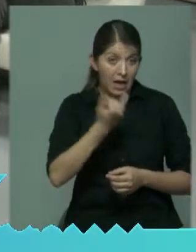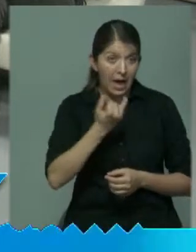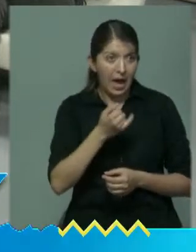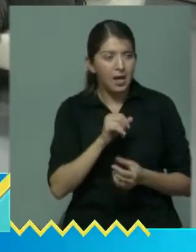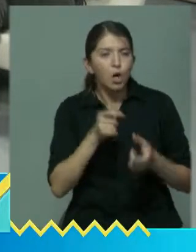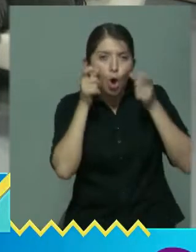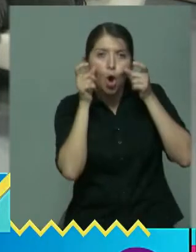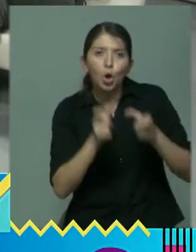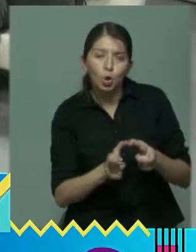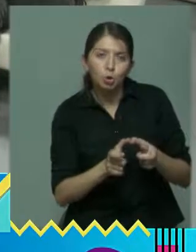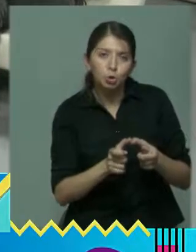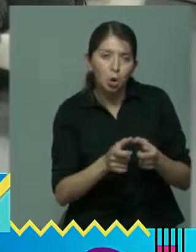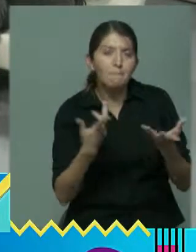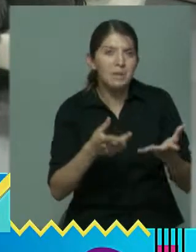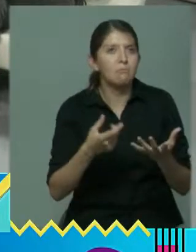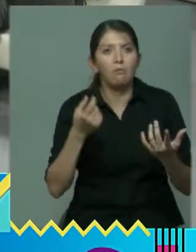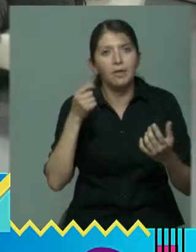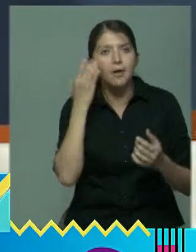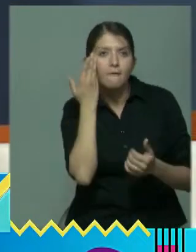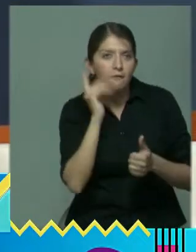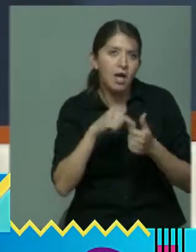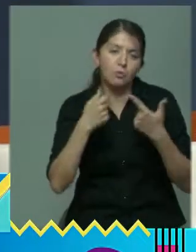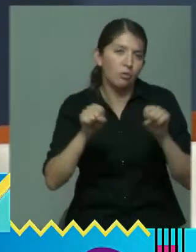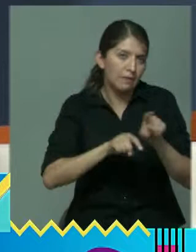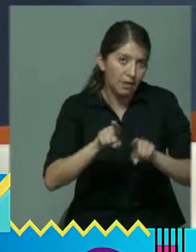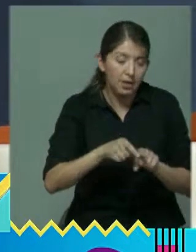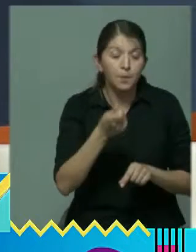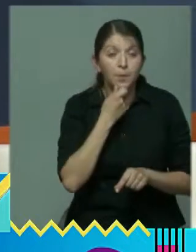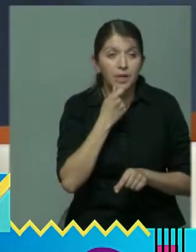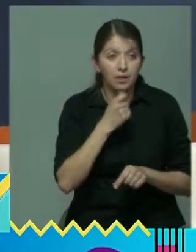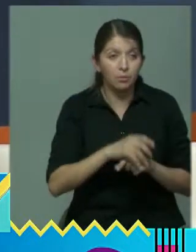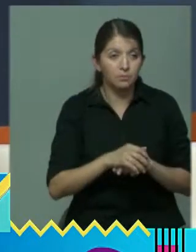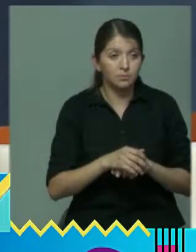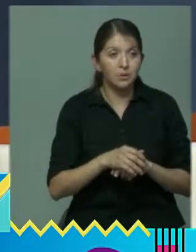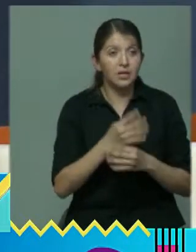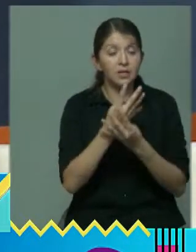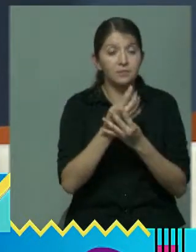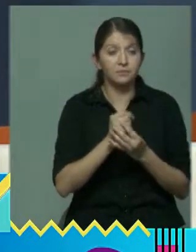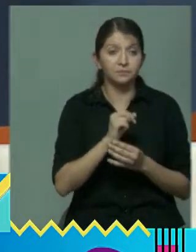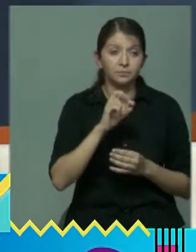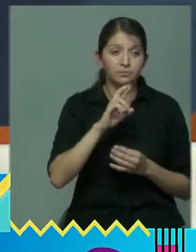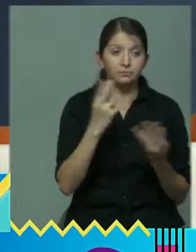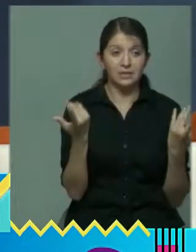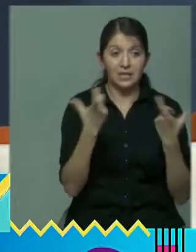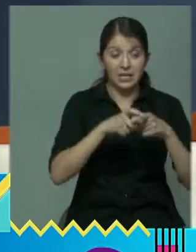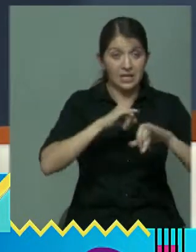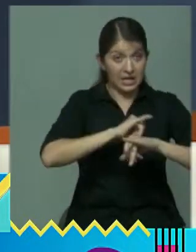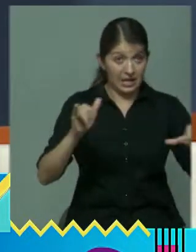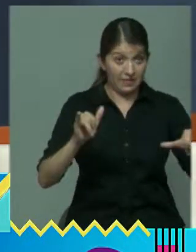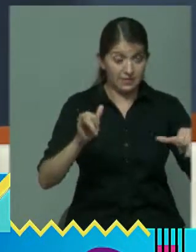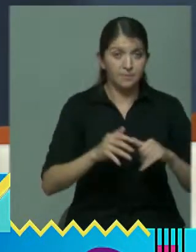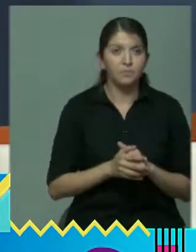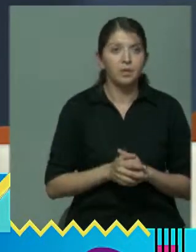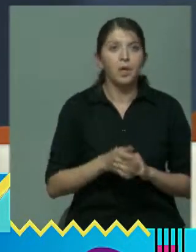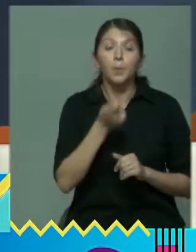también dependiendo cada situación. Por ejemplo, en redes, INADI tiene convenios con Facebook, con Twitter a nivel nacional, donde se puede plantear bajar